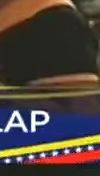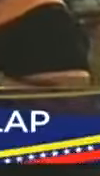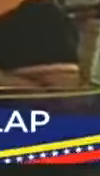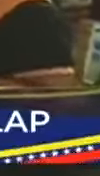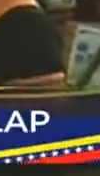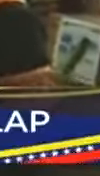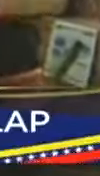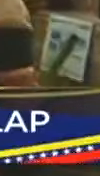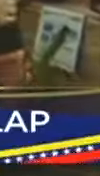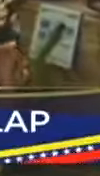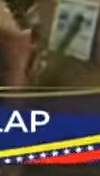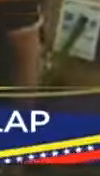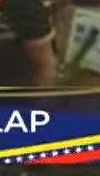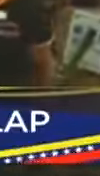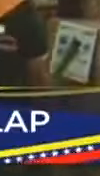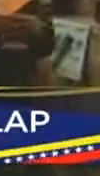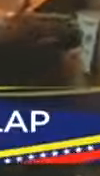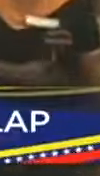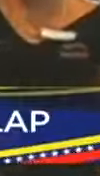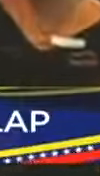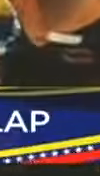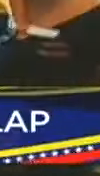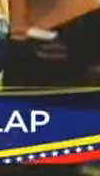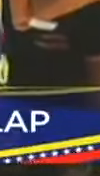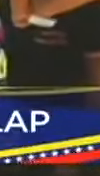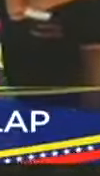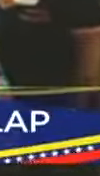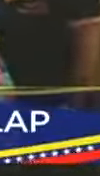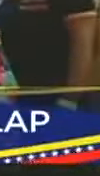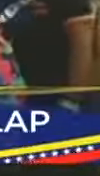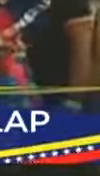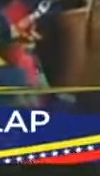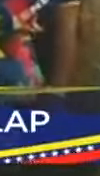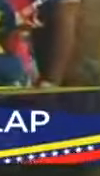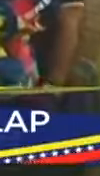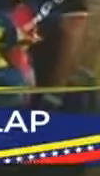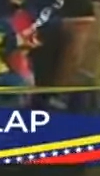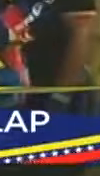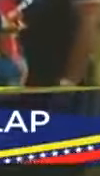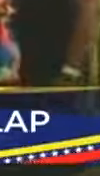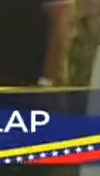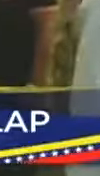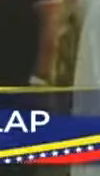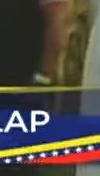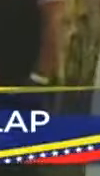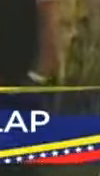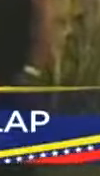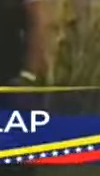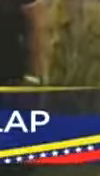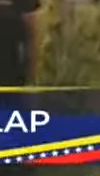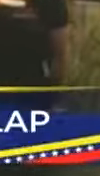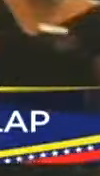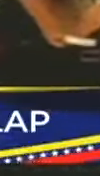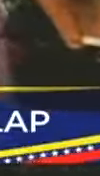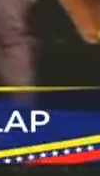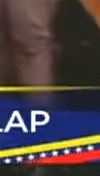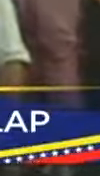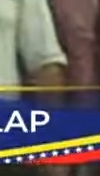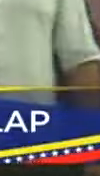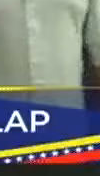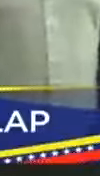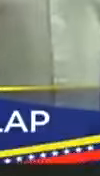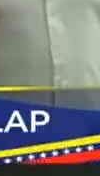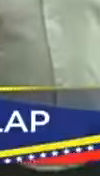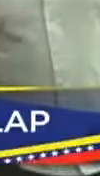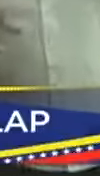hacen los distintos emprendedores, los distintos productores, los CLAP indígenas de Guayú Simón Bolívar del estado Zulia,